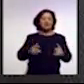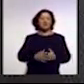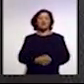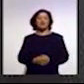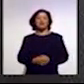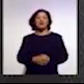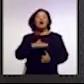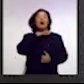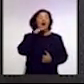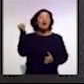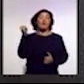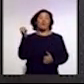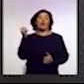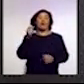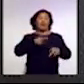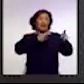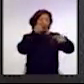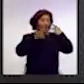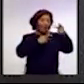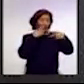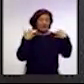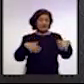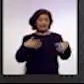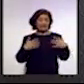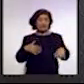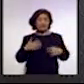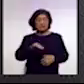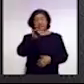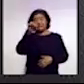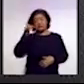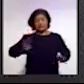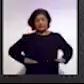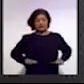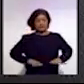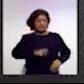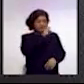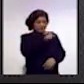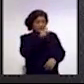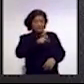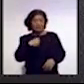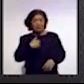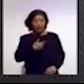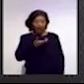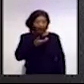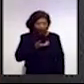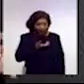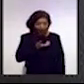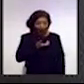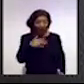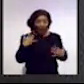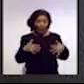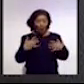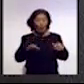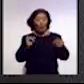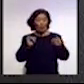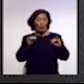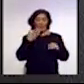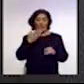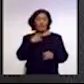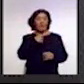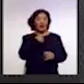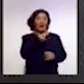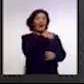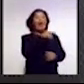alemán y algunas otras cualidades que por ahí nos dejan con con una buena impresión si no es que nos lo platiquen